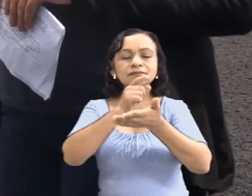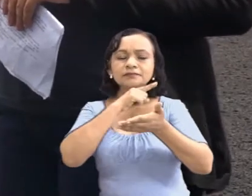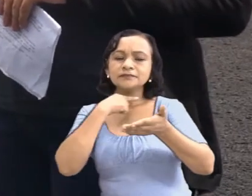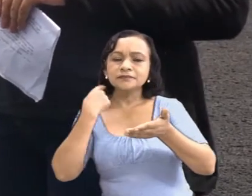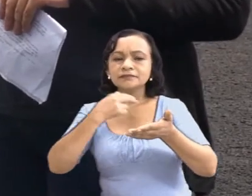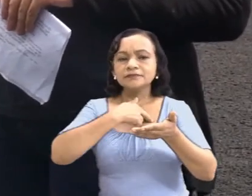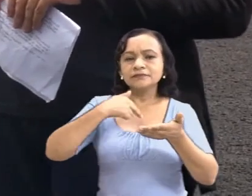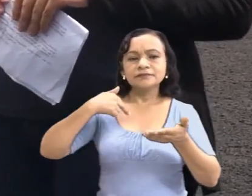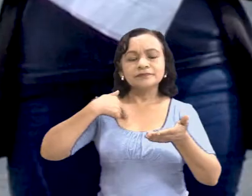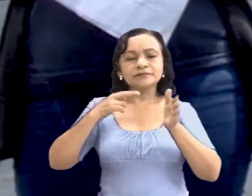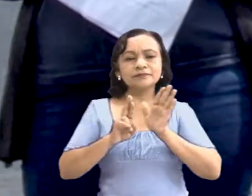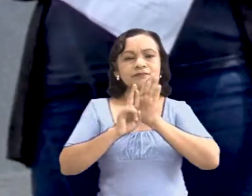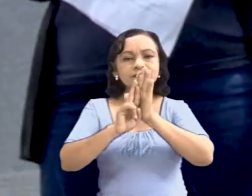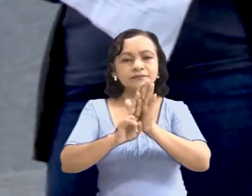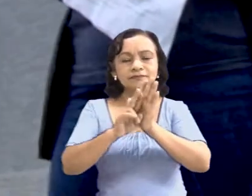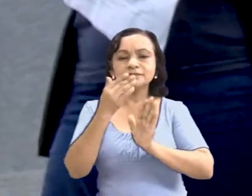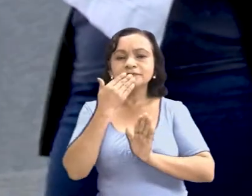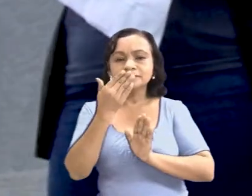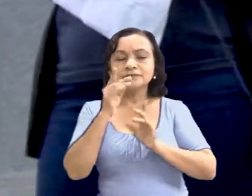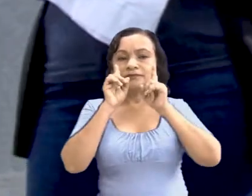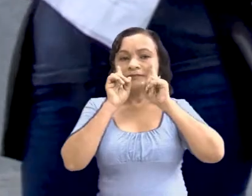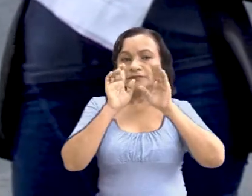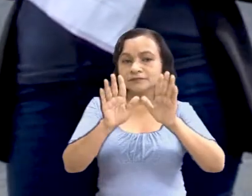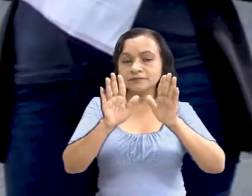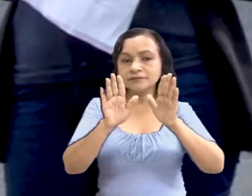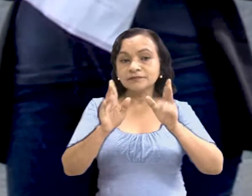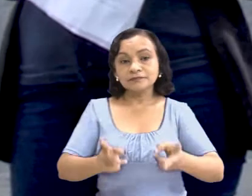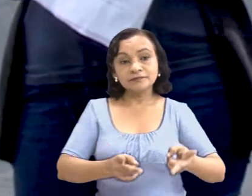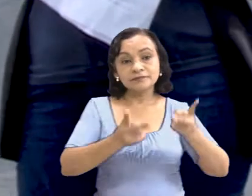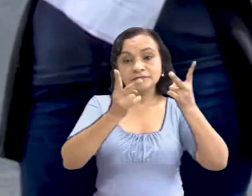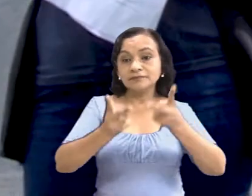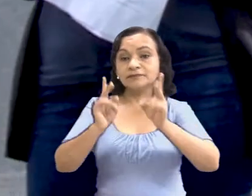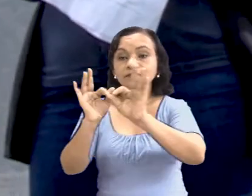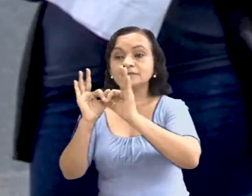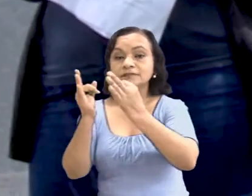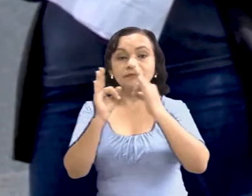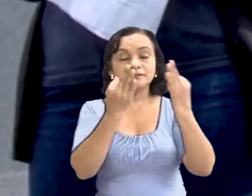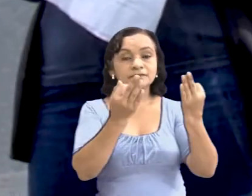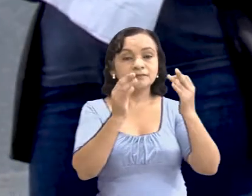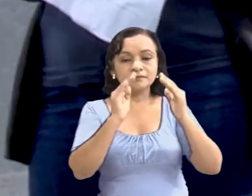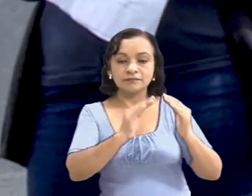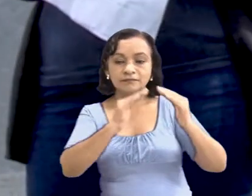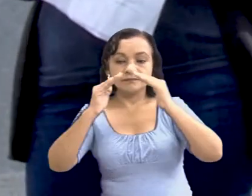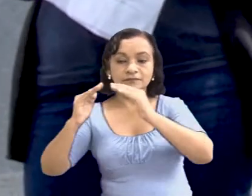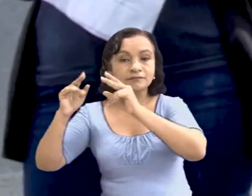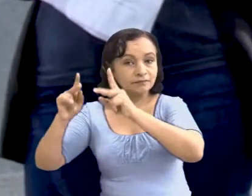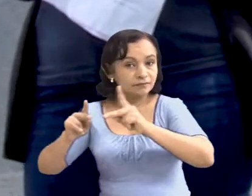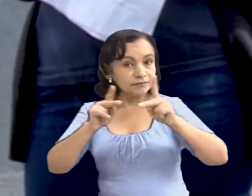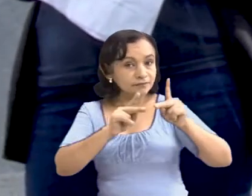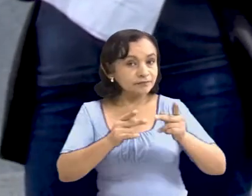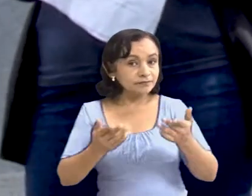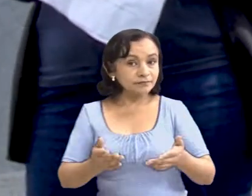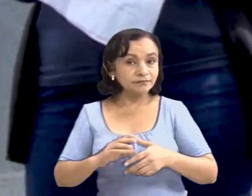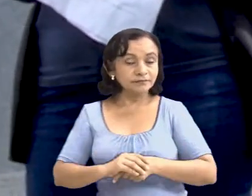realmente reaccionar o dar una respuesta oportuna para proteger y salvar tanto la vida de la familia como la de los vecinos.